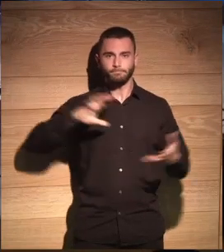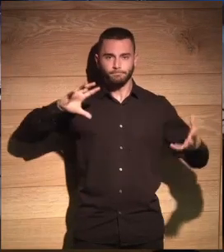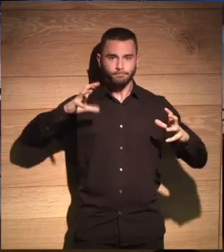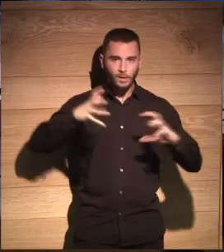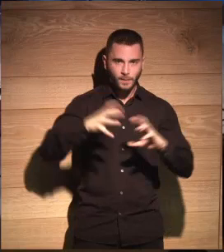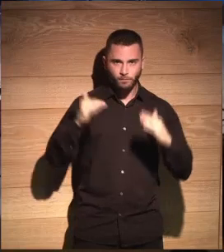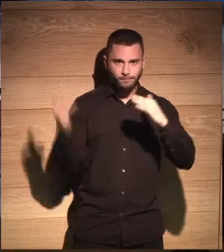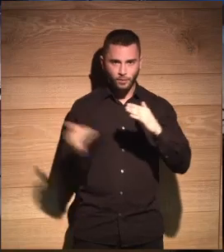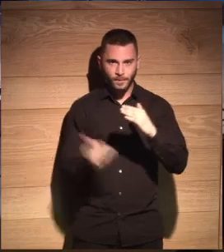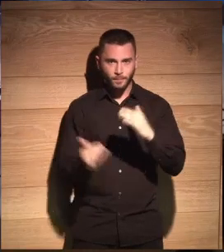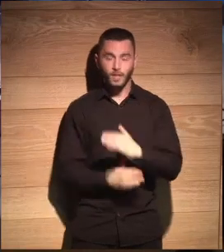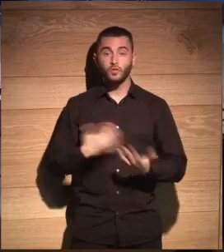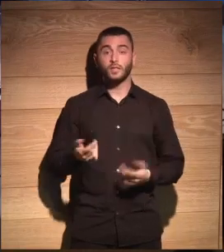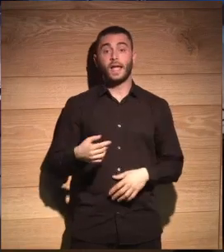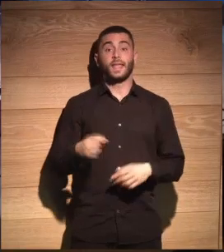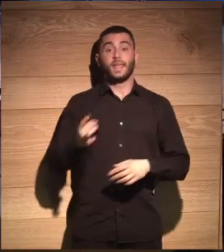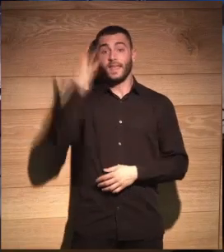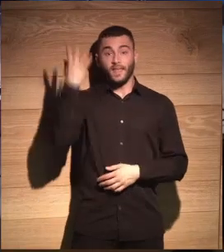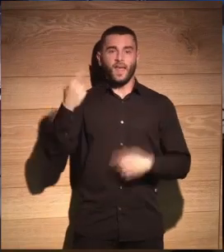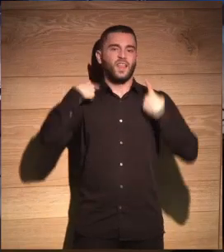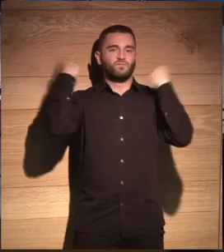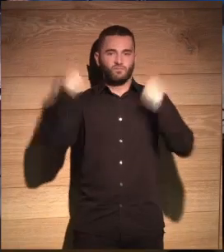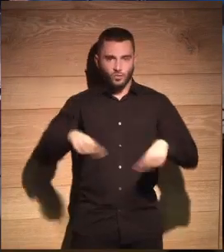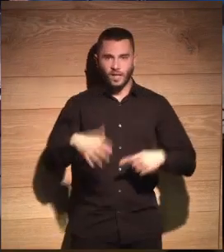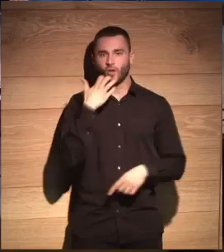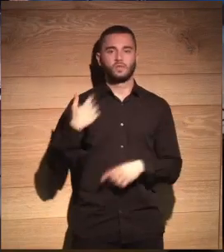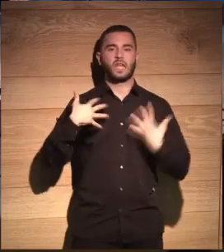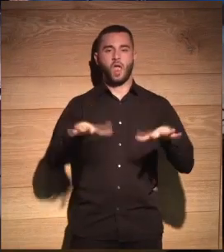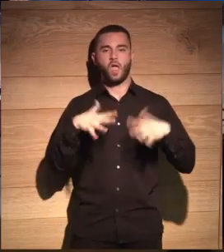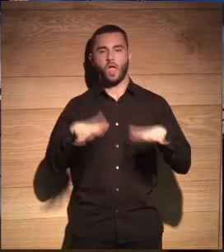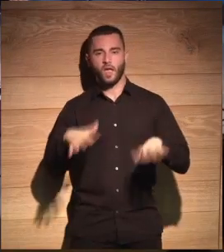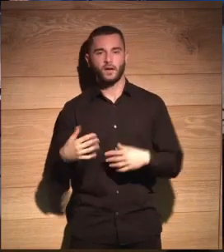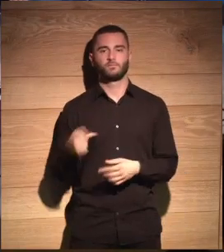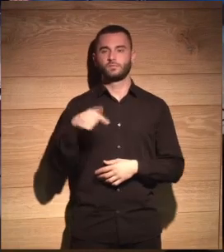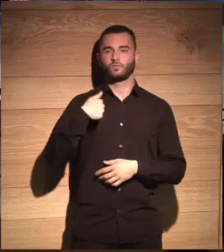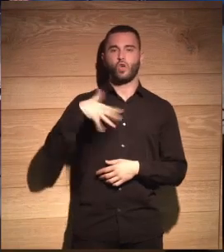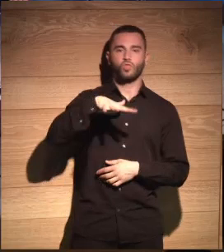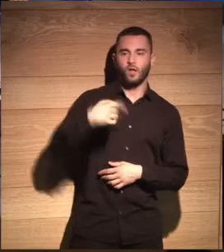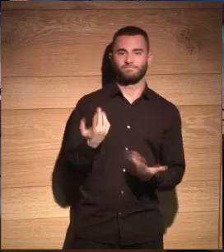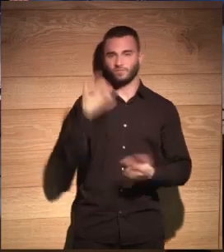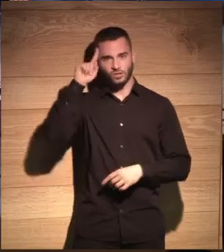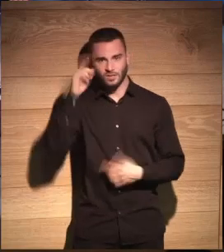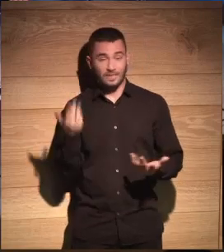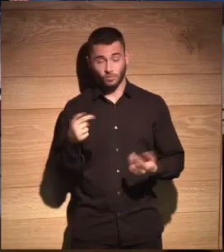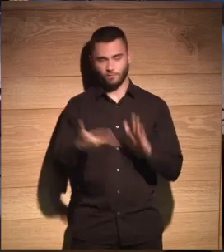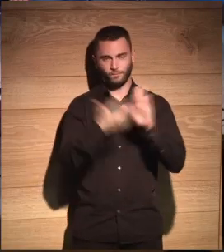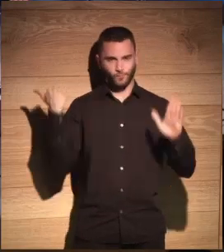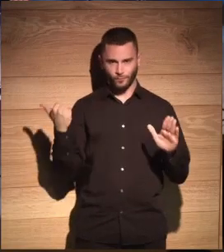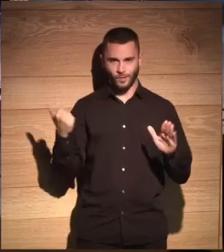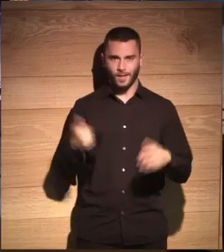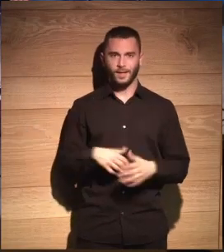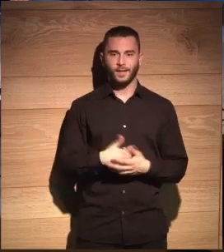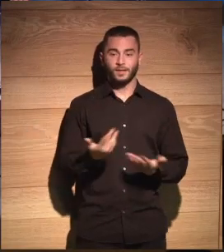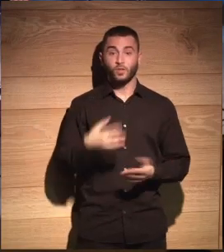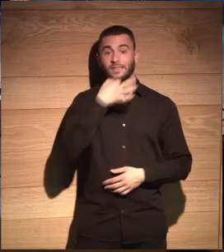te digo, la idea esta de la pérdida, de la frustración del jugador, de la aventura más clásica, más dura, por algo que se convierte en